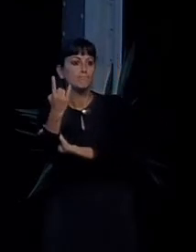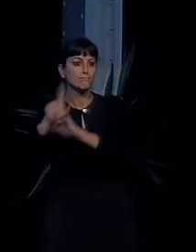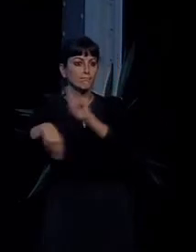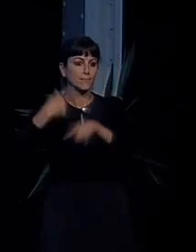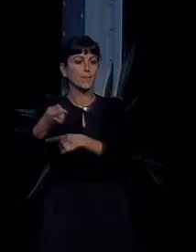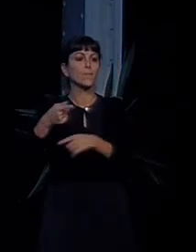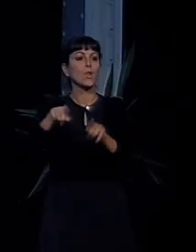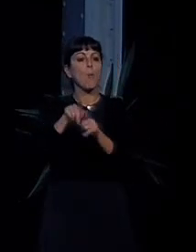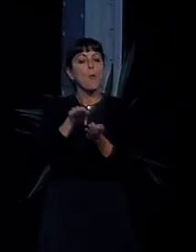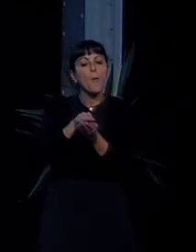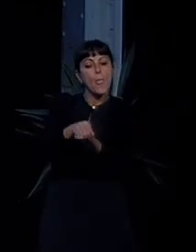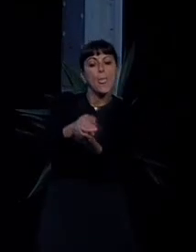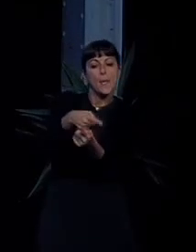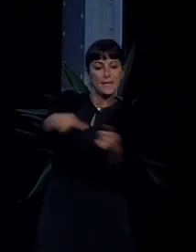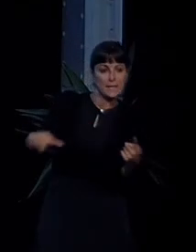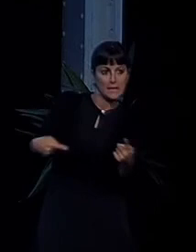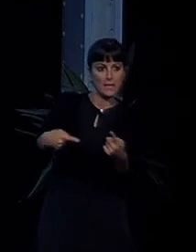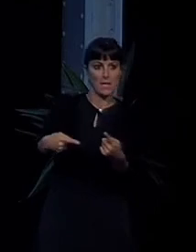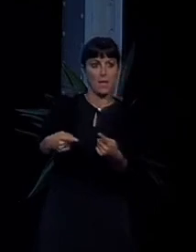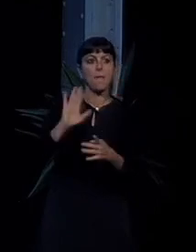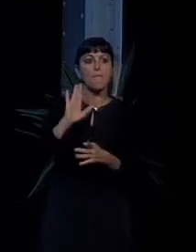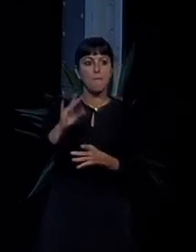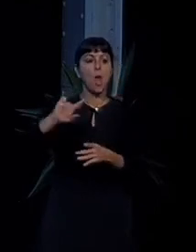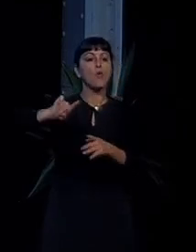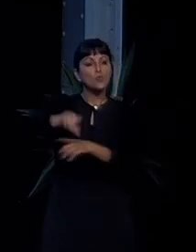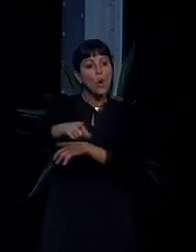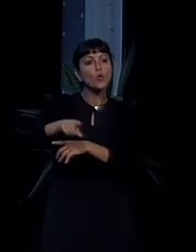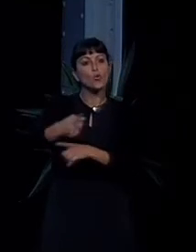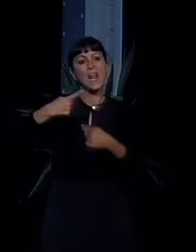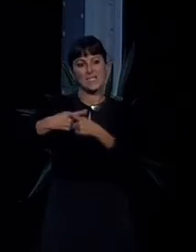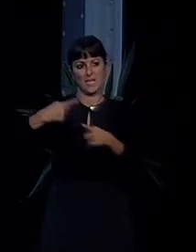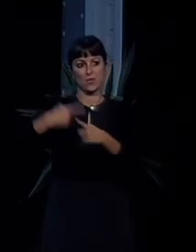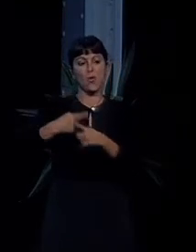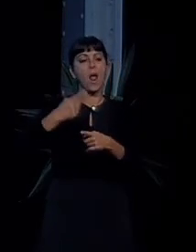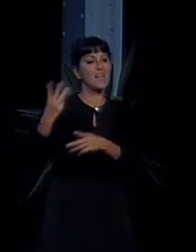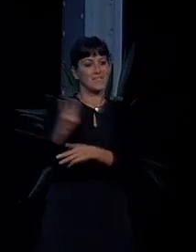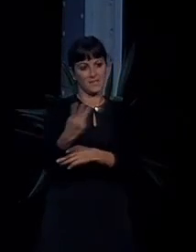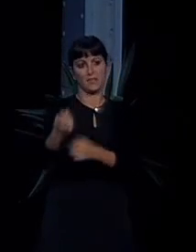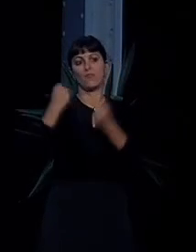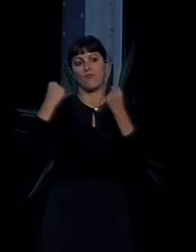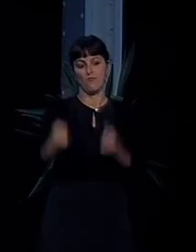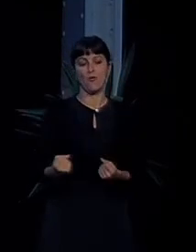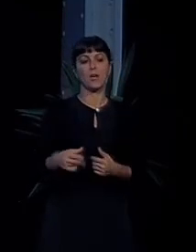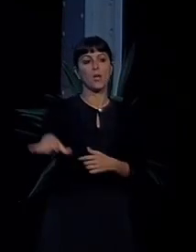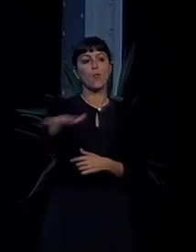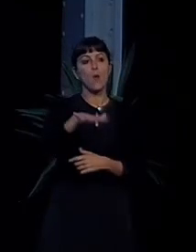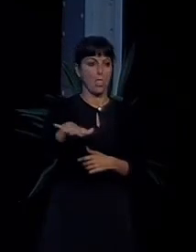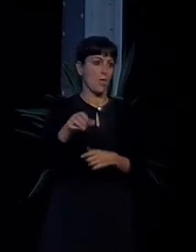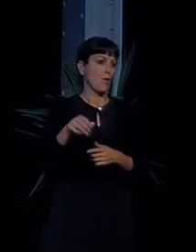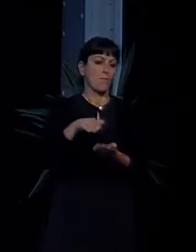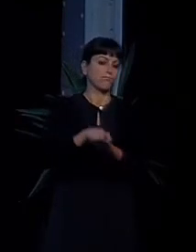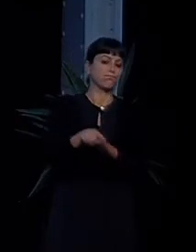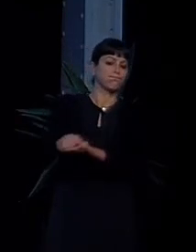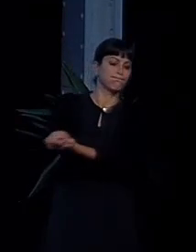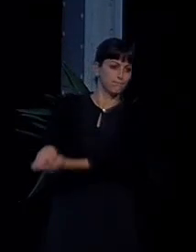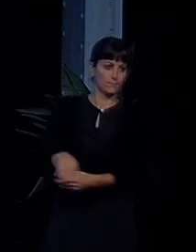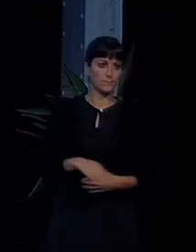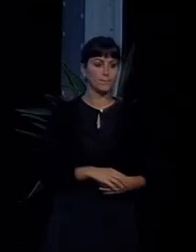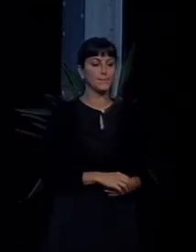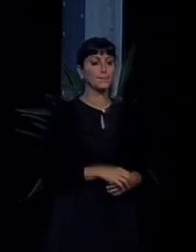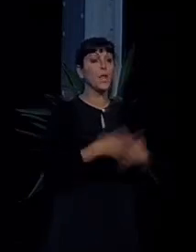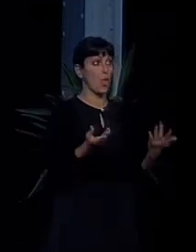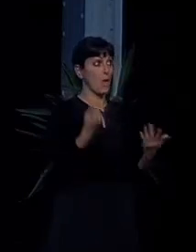como la zona de la Romana con signos de haber sufrido tortura sexual, ¿no? Decía que esta misma idea de Walkovich yo la